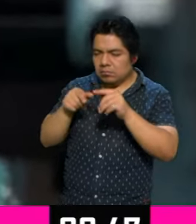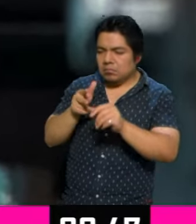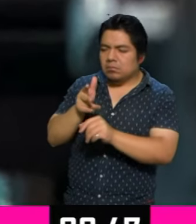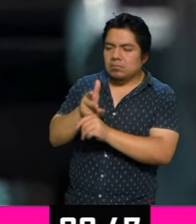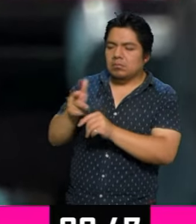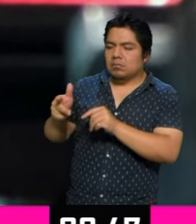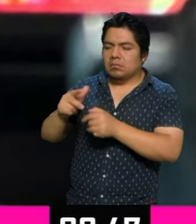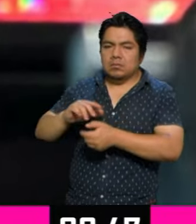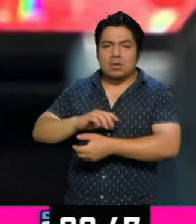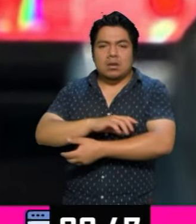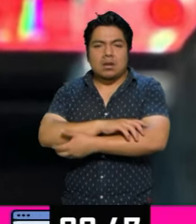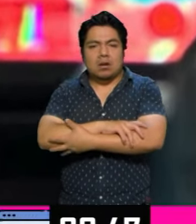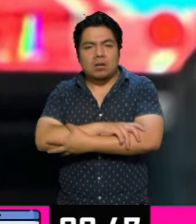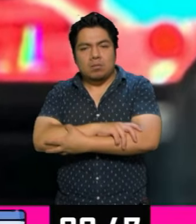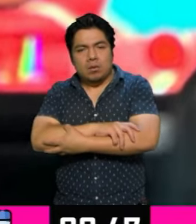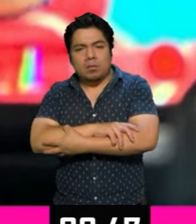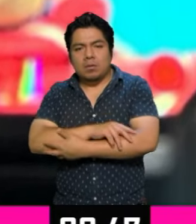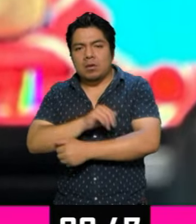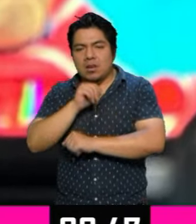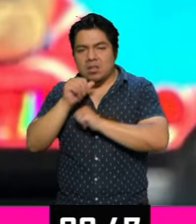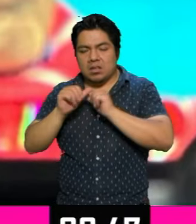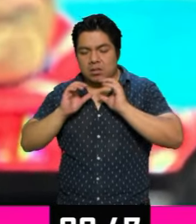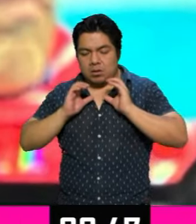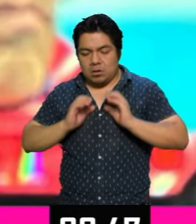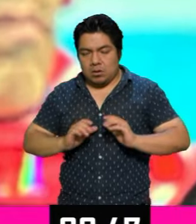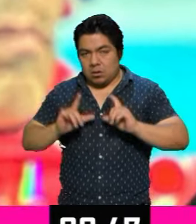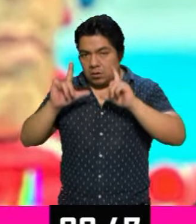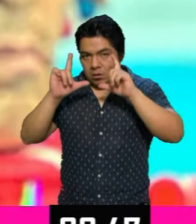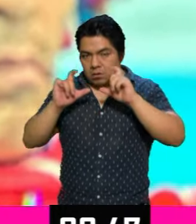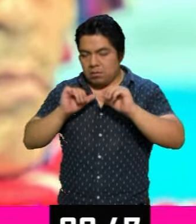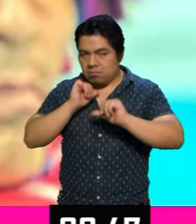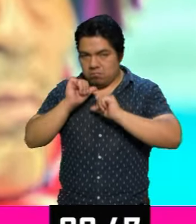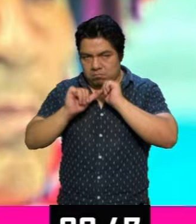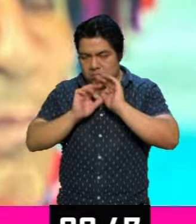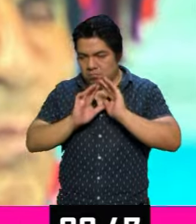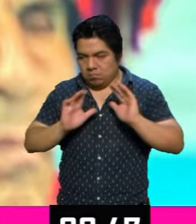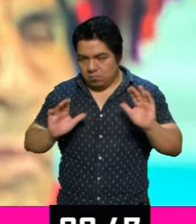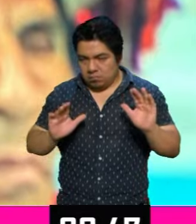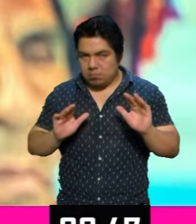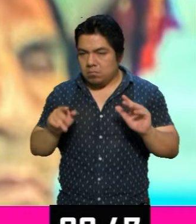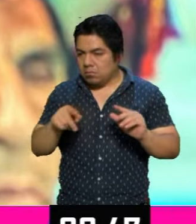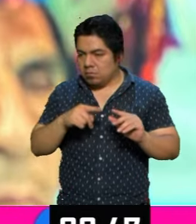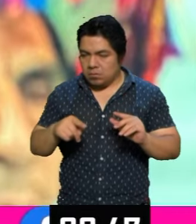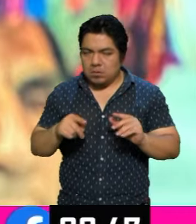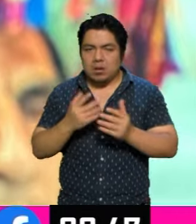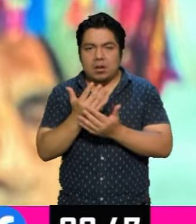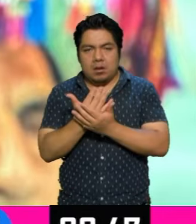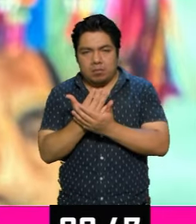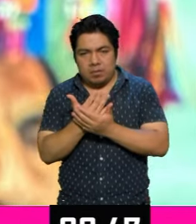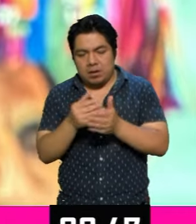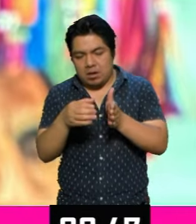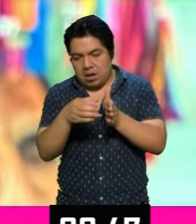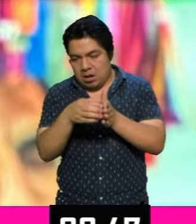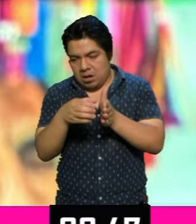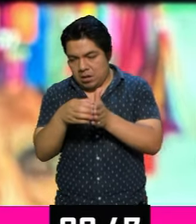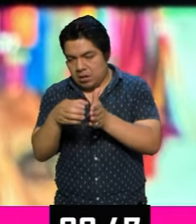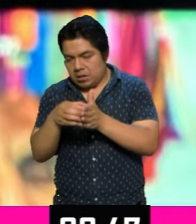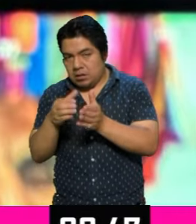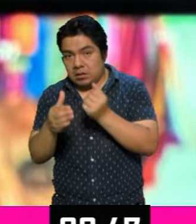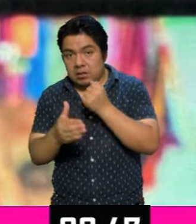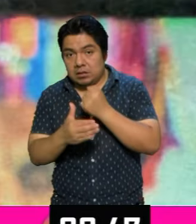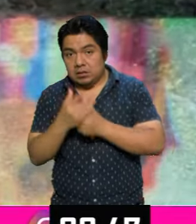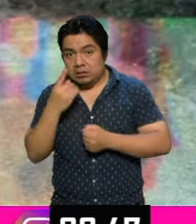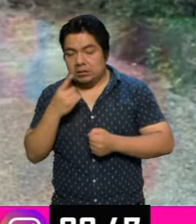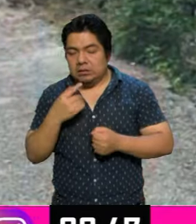un pacto de no tomar fotos de los cuerpos. Esperaron a que estuvieran los féretros y demás, porque era algo